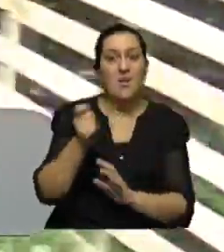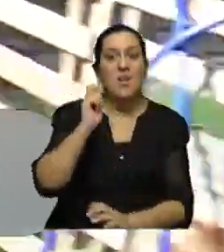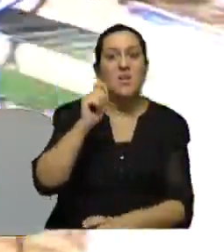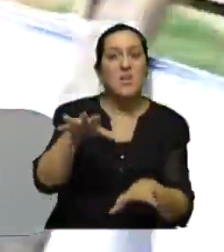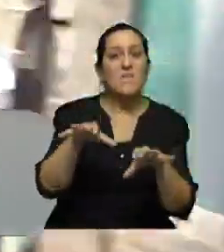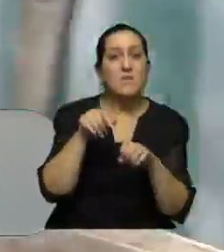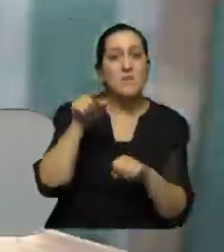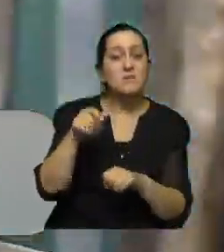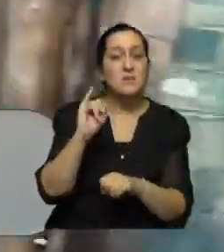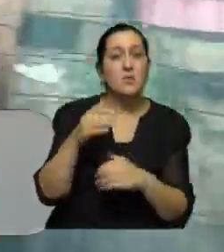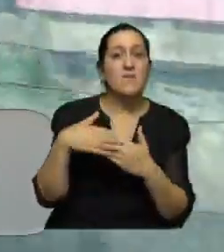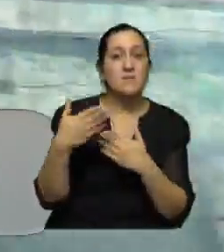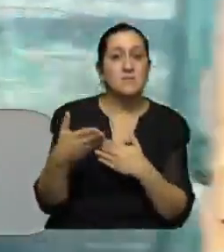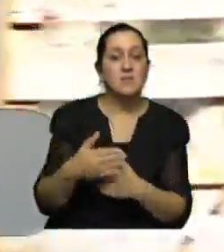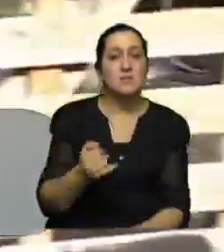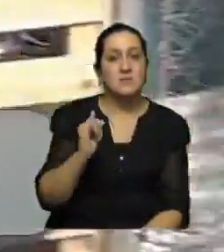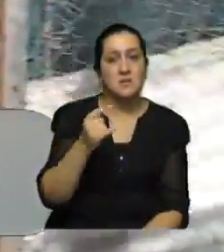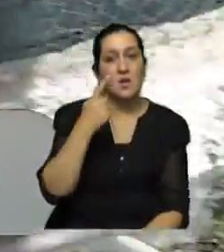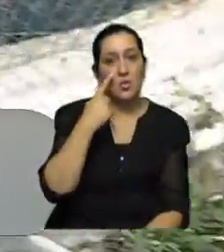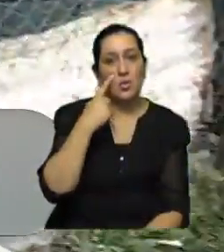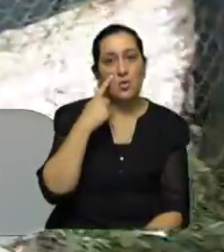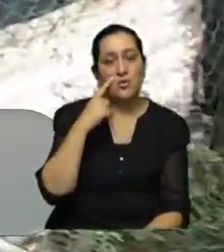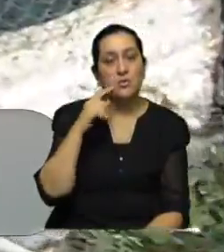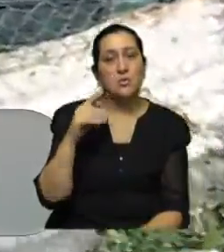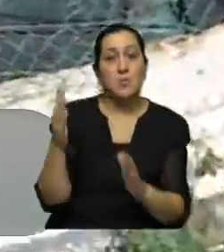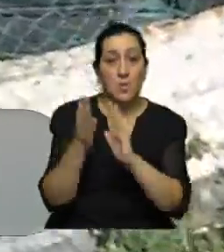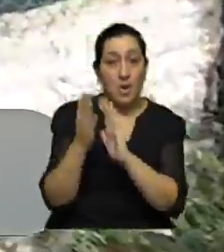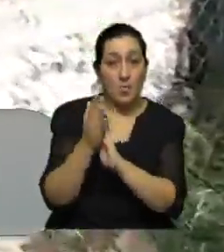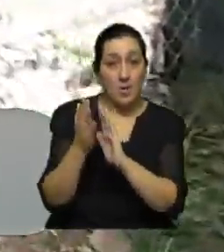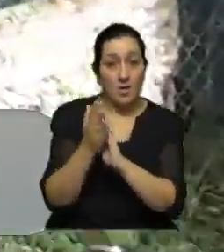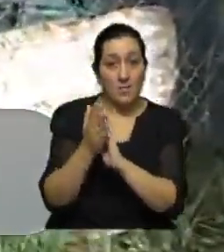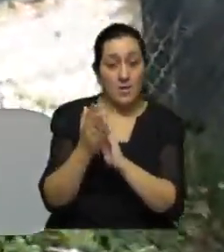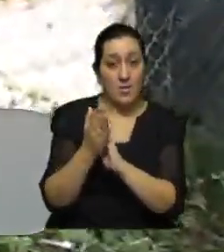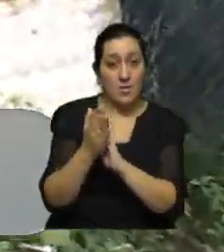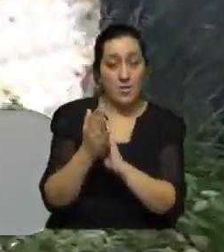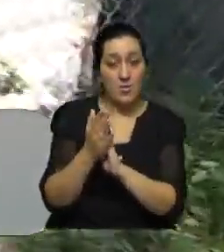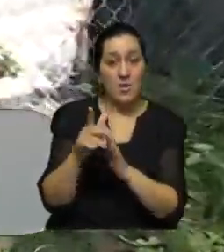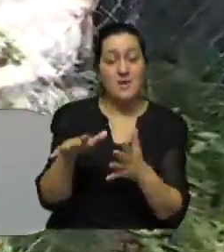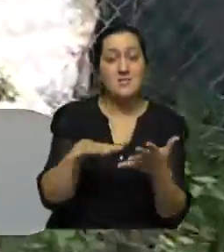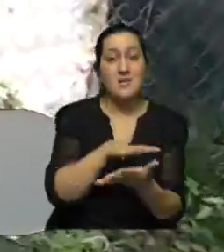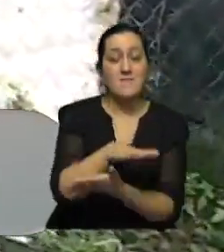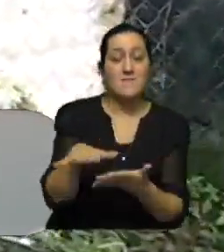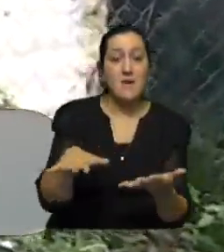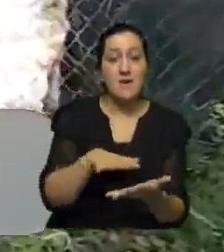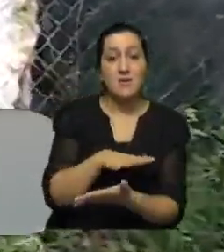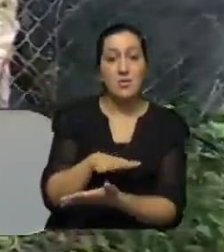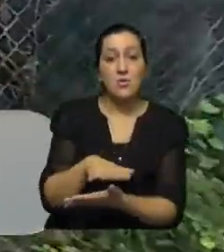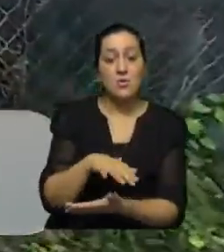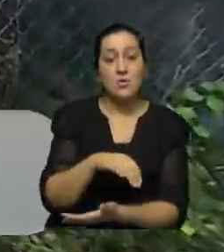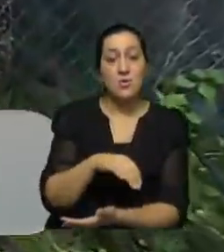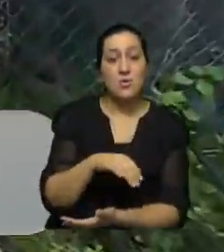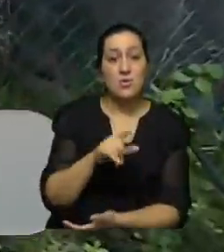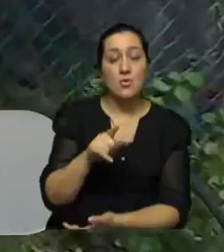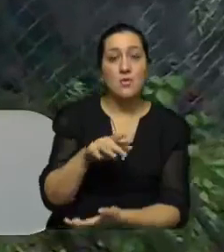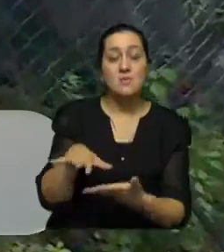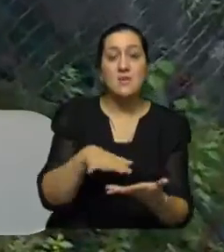¿Tenemos idea o no? Sí, es una vecina, tengo, sí, la conozco, ya la llamo. Bueno, ¿podemos golpear las manos a ver ¿Cómo qué pasa? En ese barrio, JP. Para poder llegar también con los distintos vecinos.